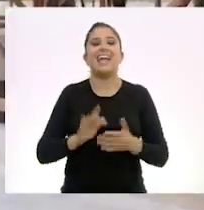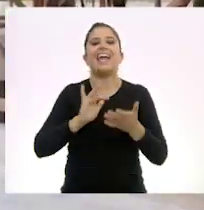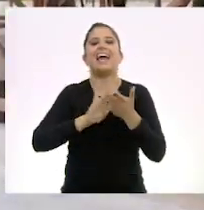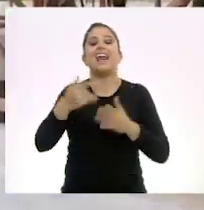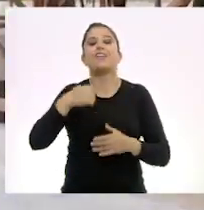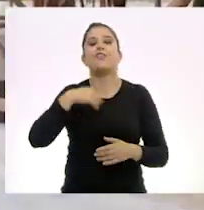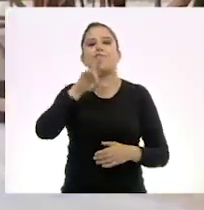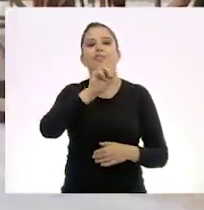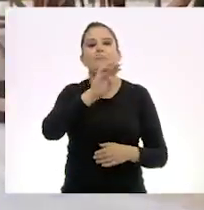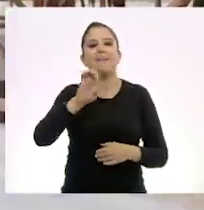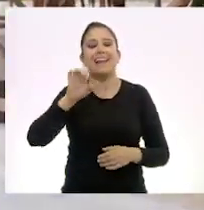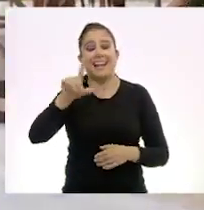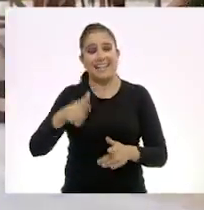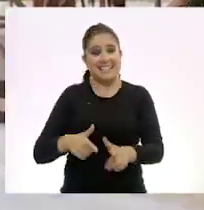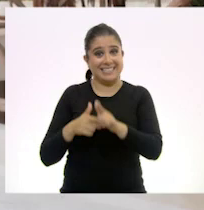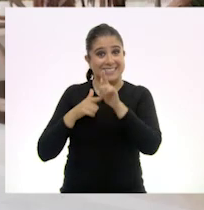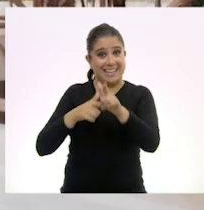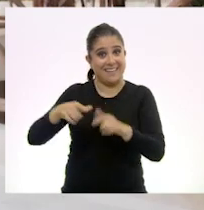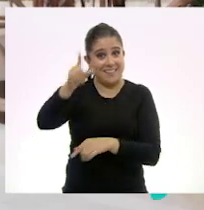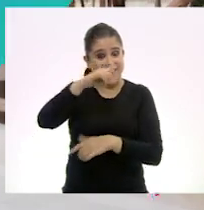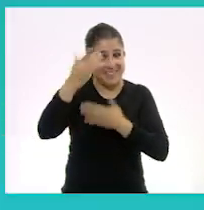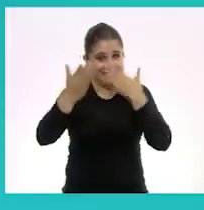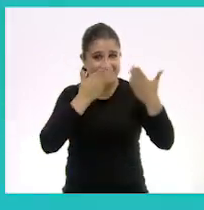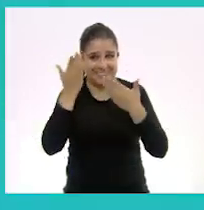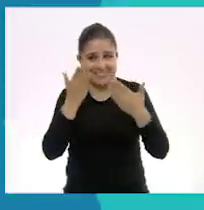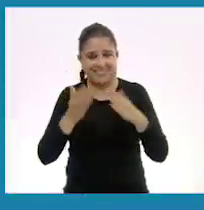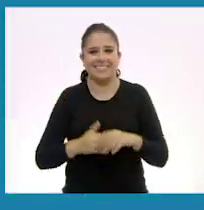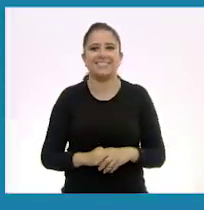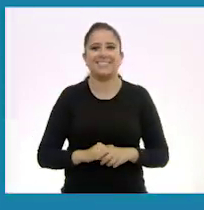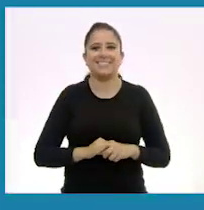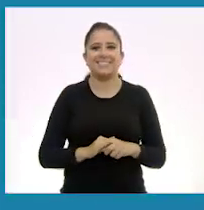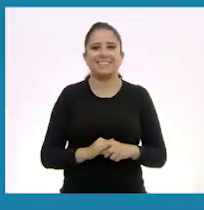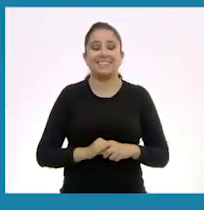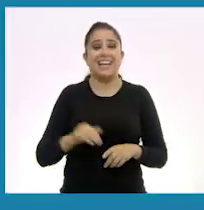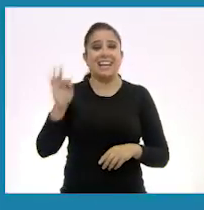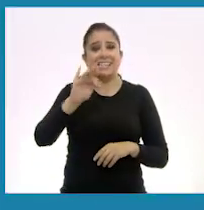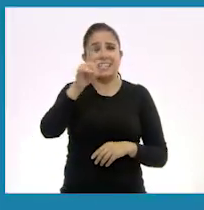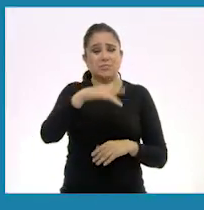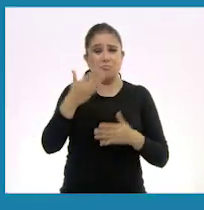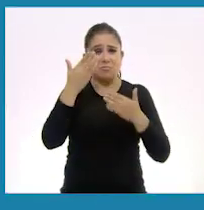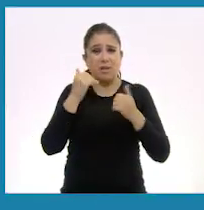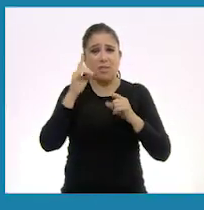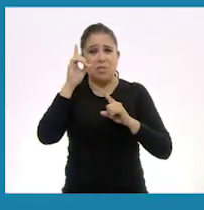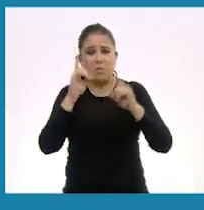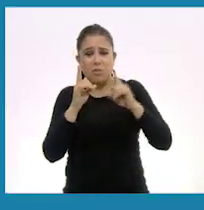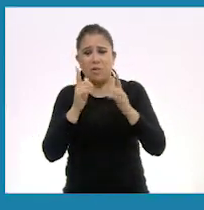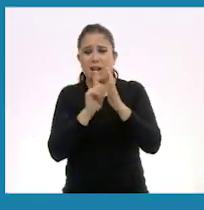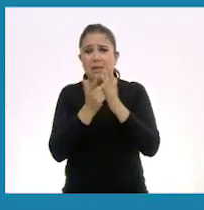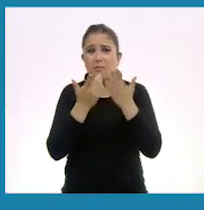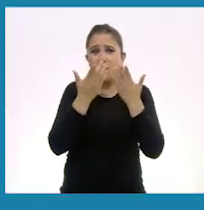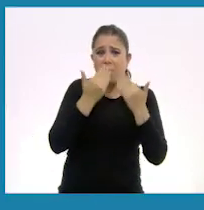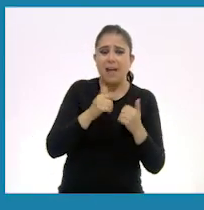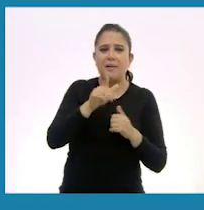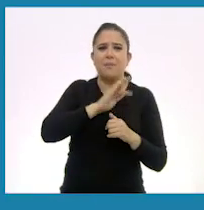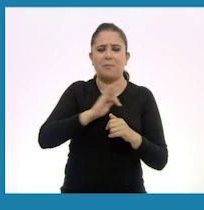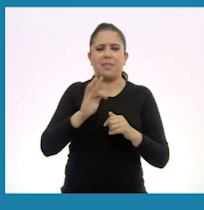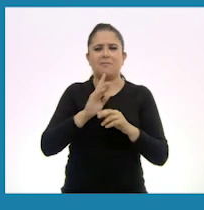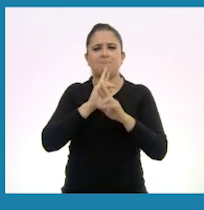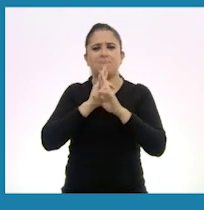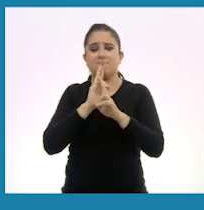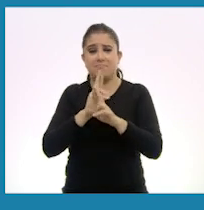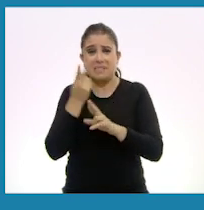Yo soy Rommel Pacheco y continúen con sus estudios. Si no tienes el libro de texto o necesitas ayuda para resolver tus